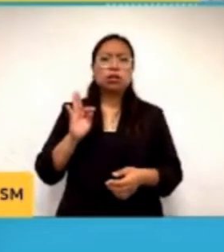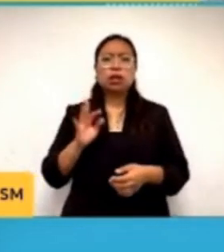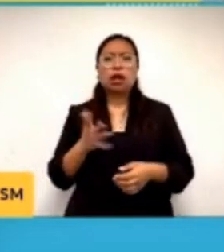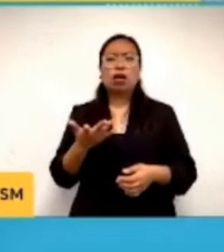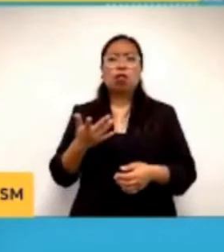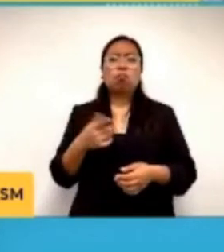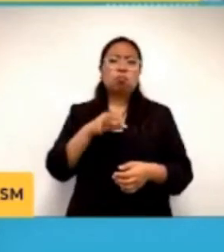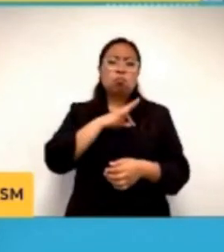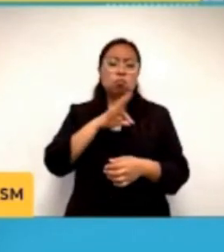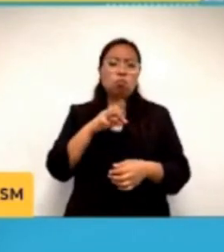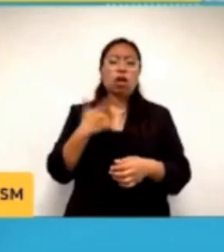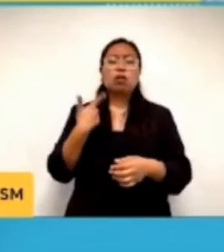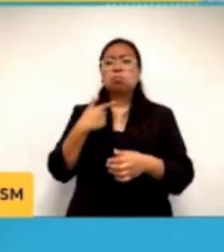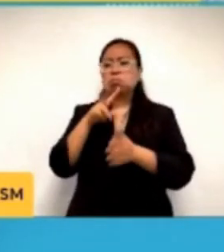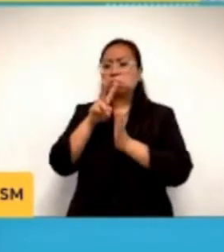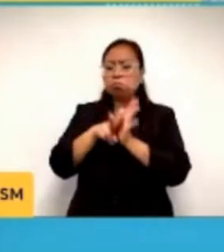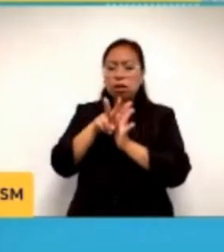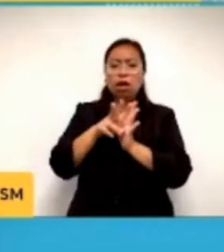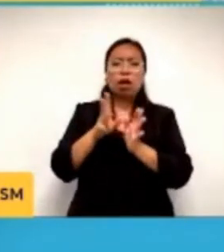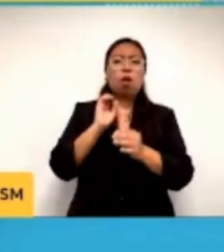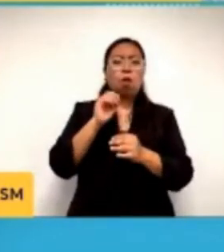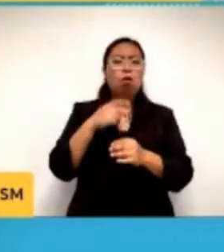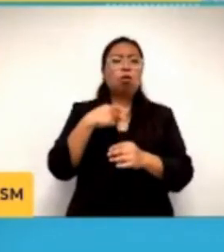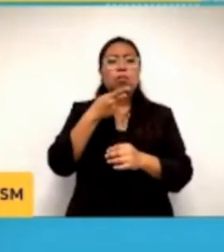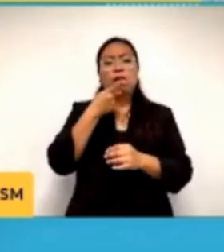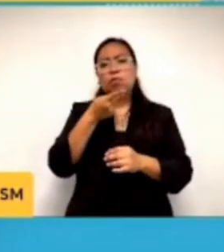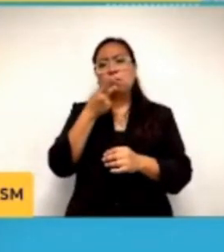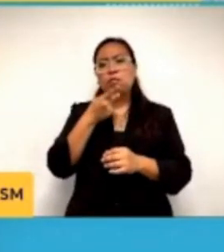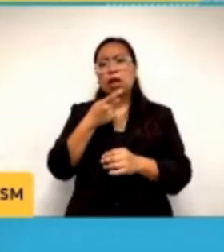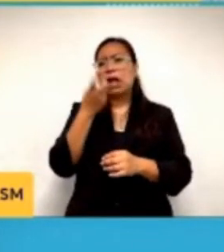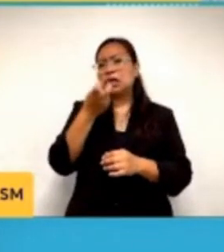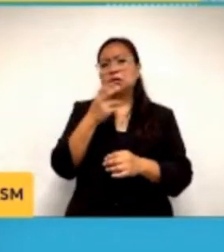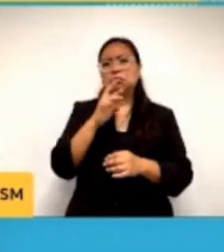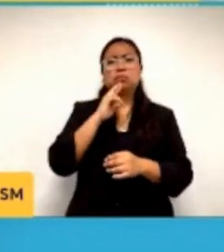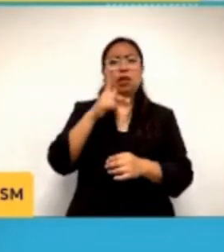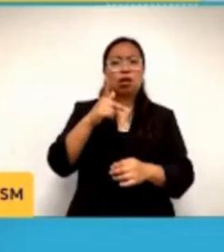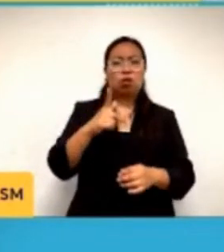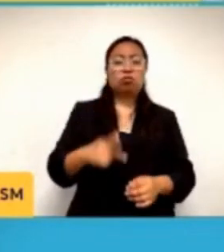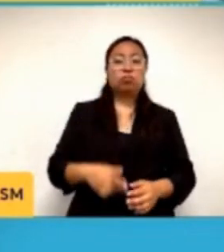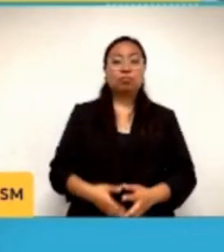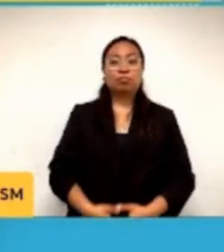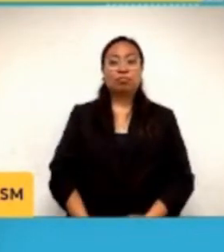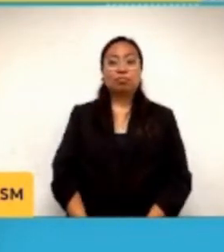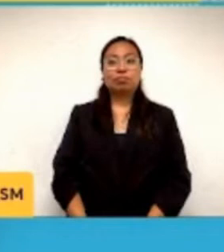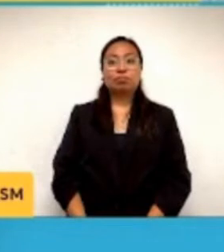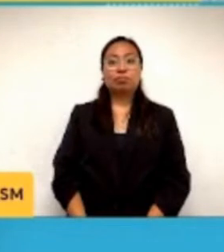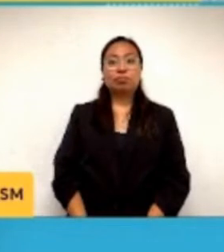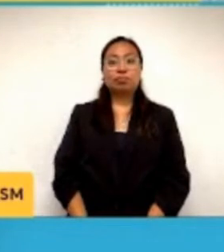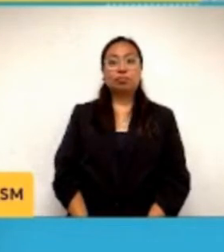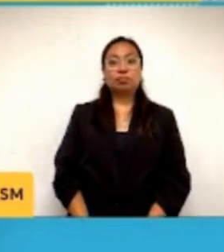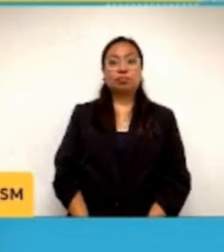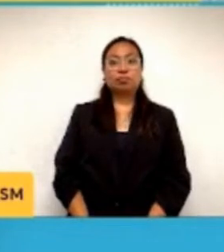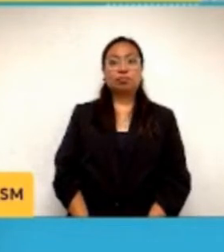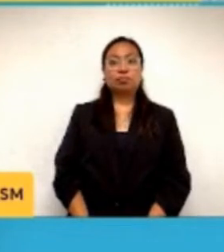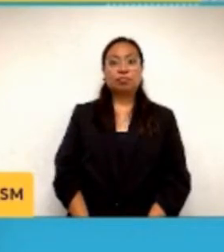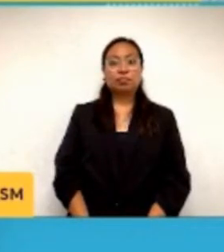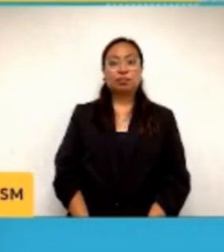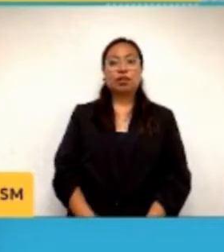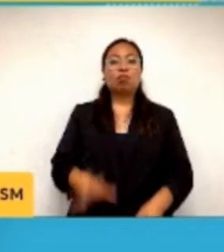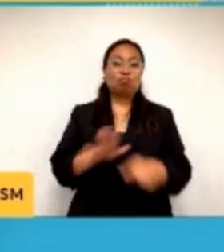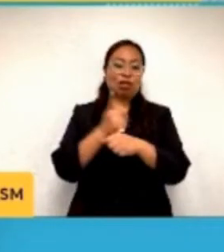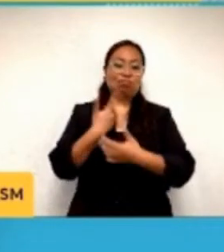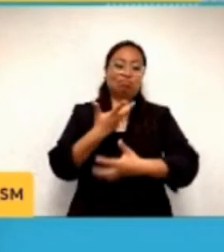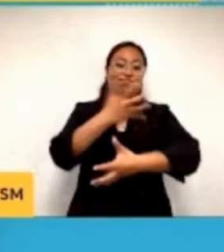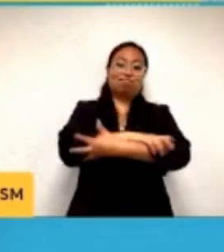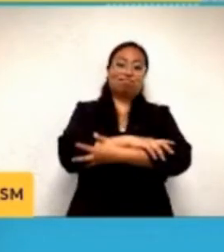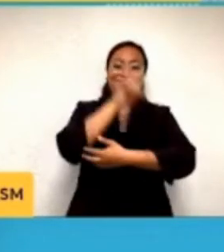muy, muy fácil de hacer y te da la excusa perfecta para conectar con personas clave para ti. Otra cosa que